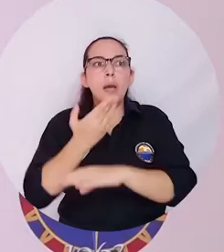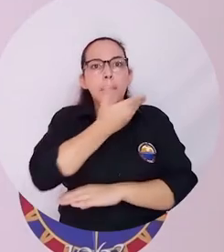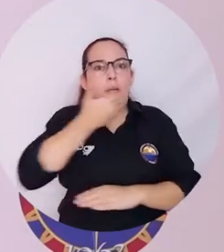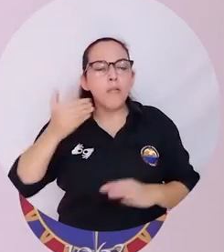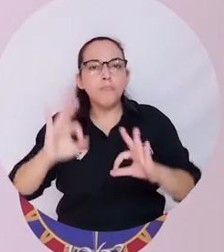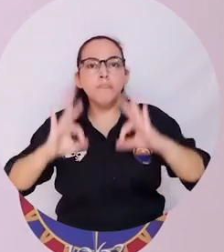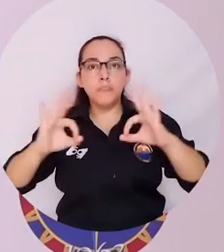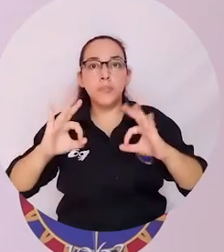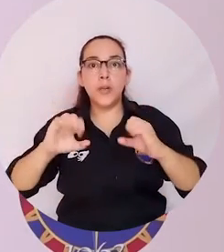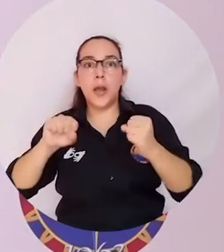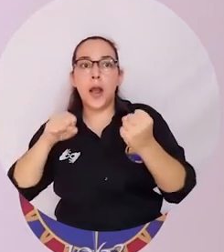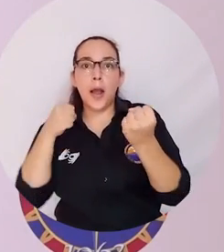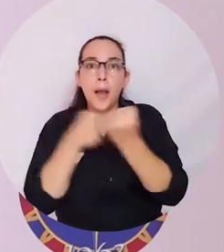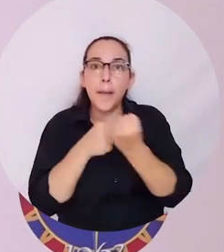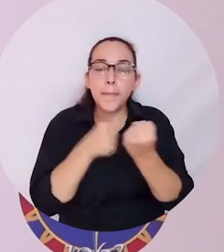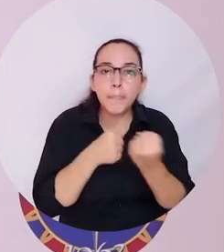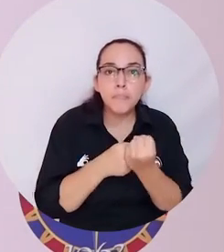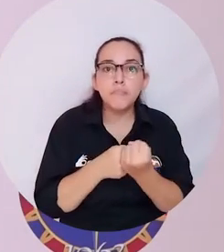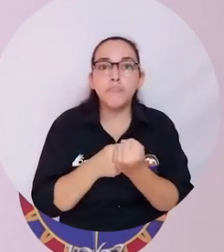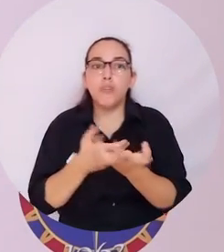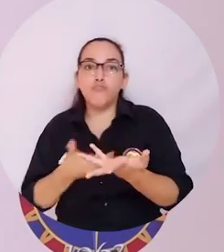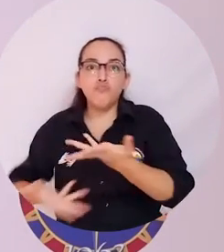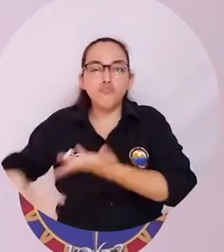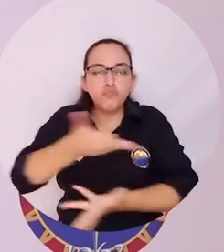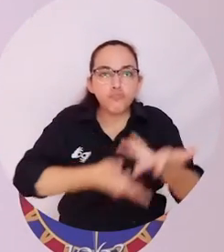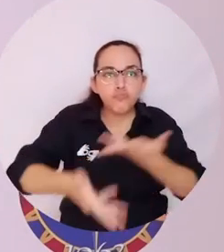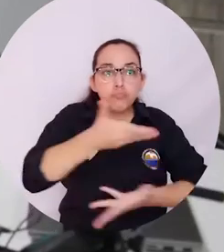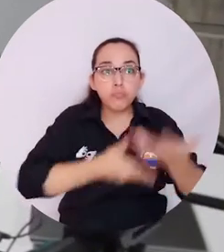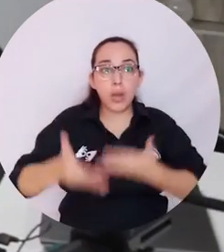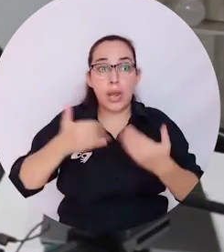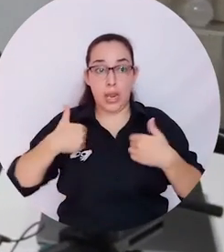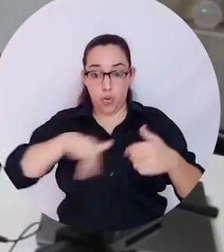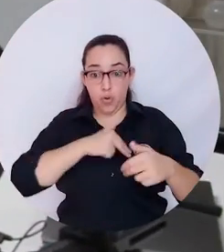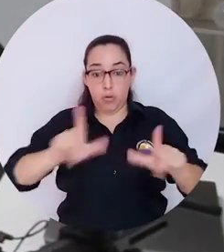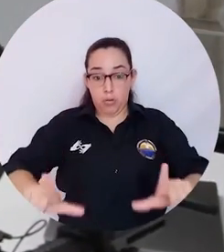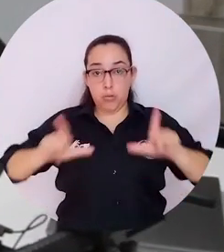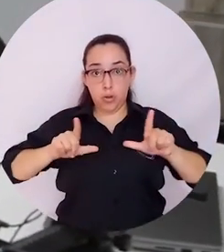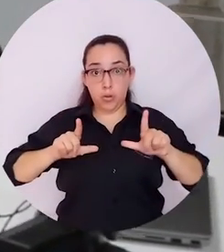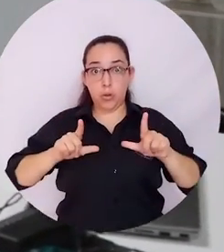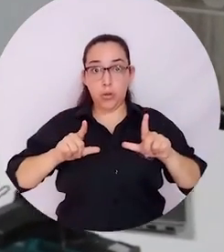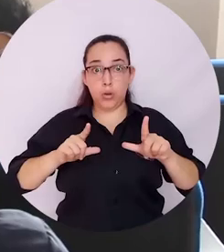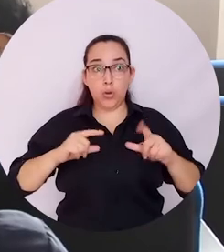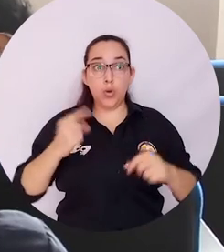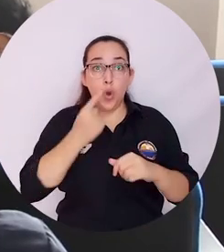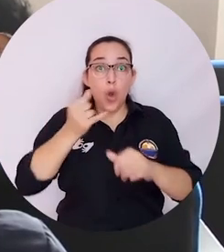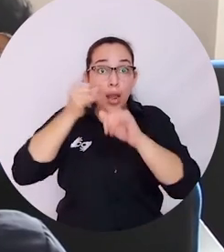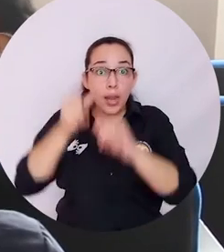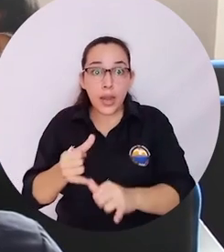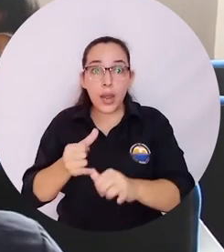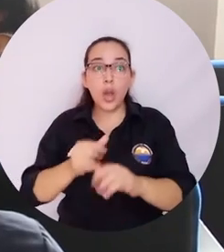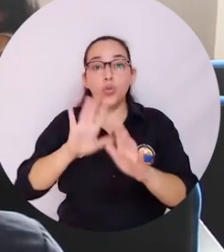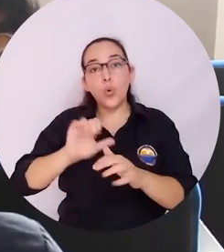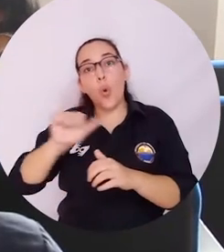Aire. Apoyar este tipo de sinergias y alianzas para que nuestros egresados, no solamente de las áreas de ingeniería, sino de otras áreas, tengan